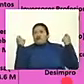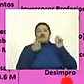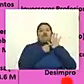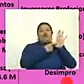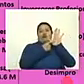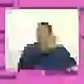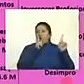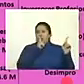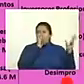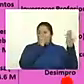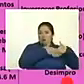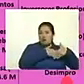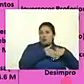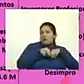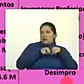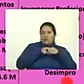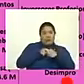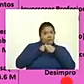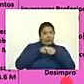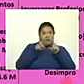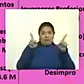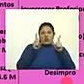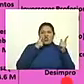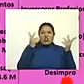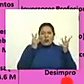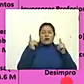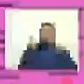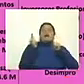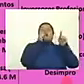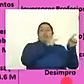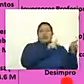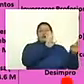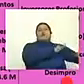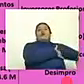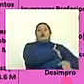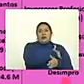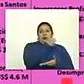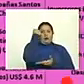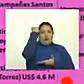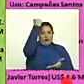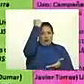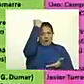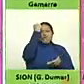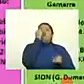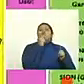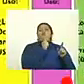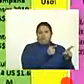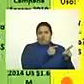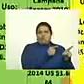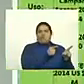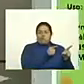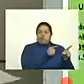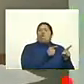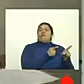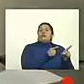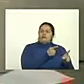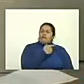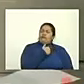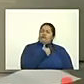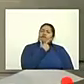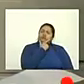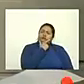se da en el sector transporte, obviamente se da en el sector del Ministerio de Hacienda. Y este es un tema que a